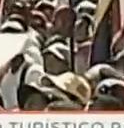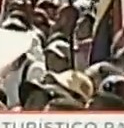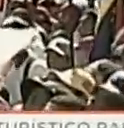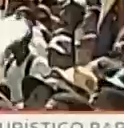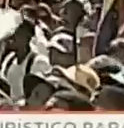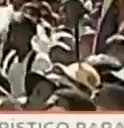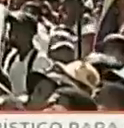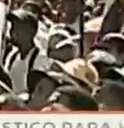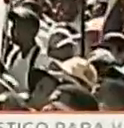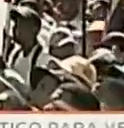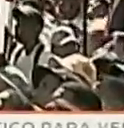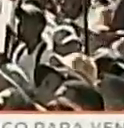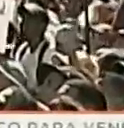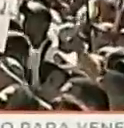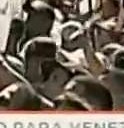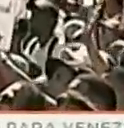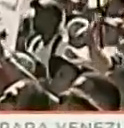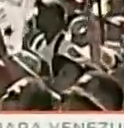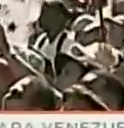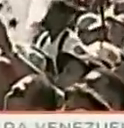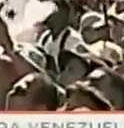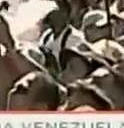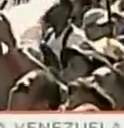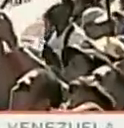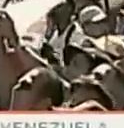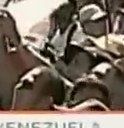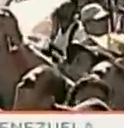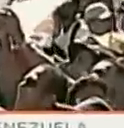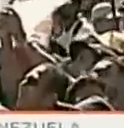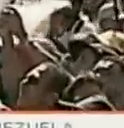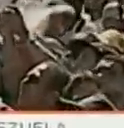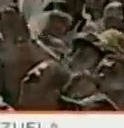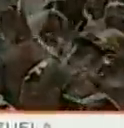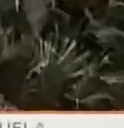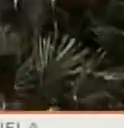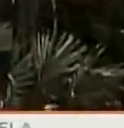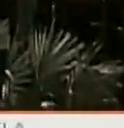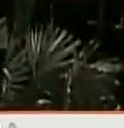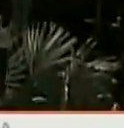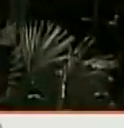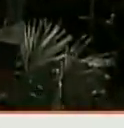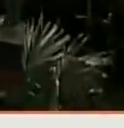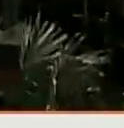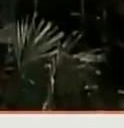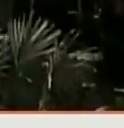Jesucristo sacó los mercaderes del templo.